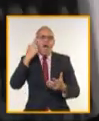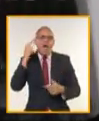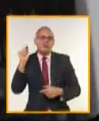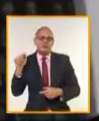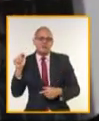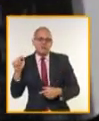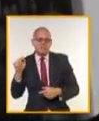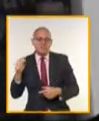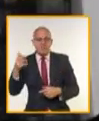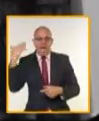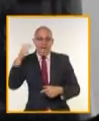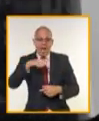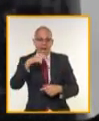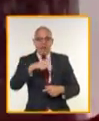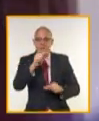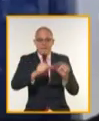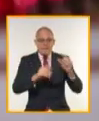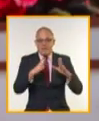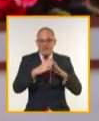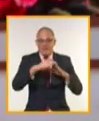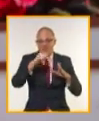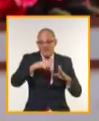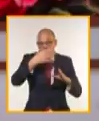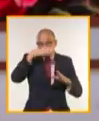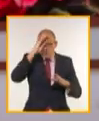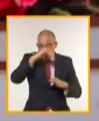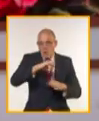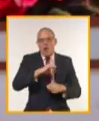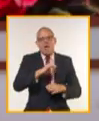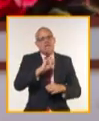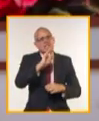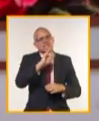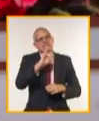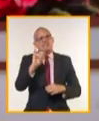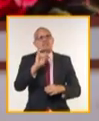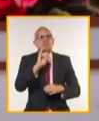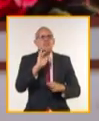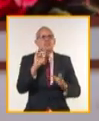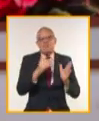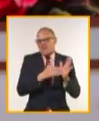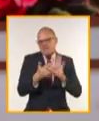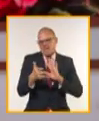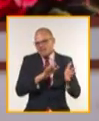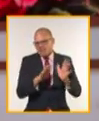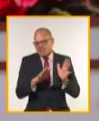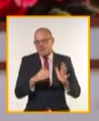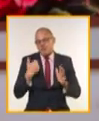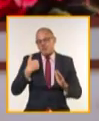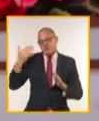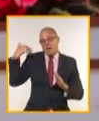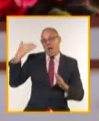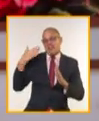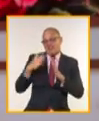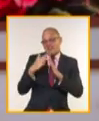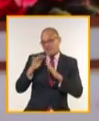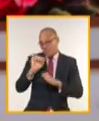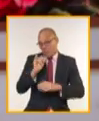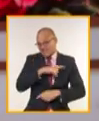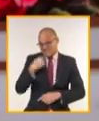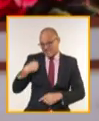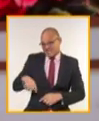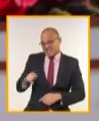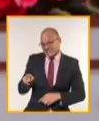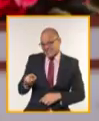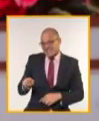y tanto chino. Yo soy cantonés, conoce muy bien porque aquí cuando preguntan en chino